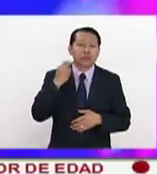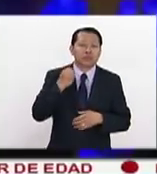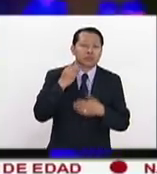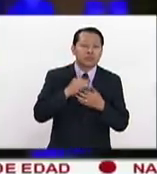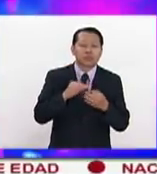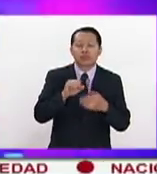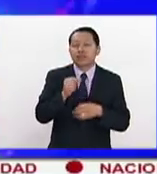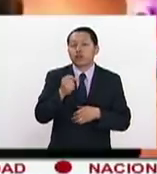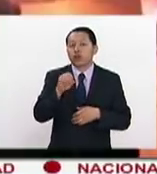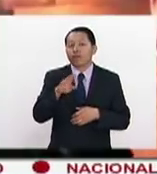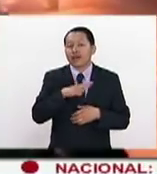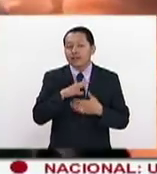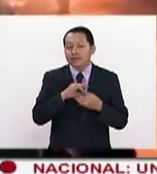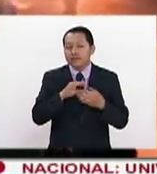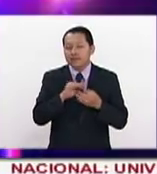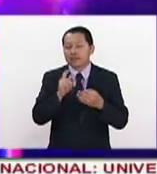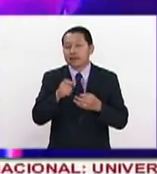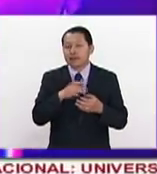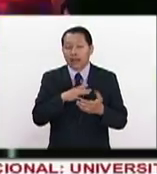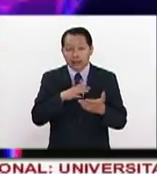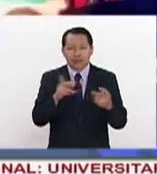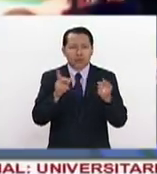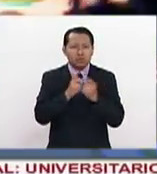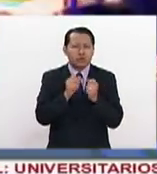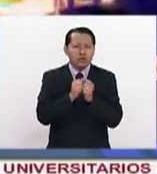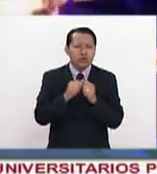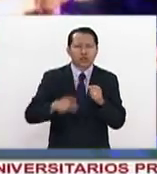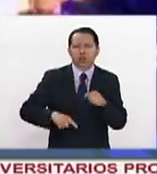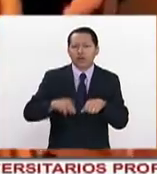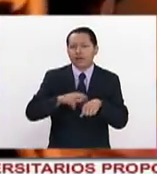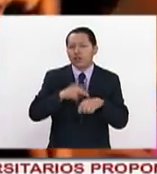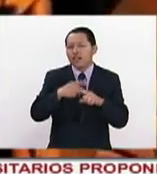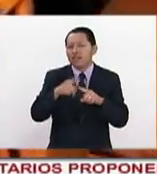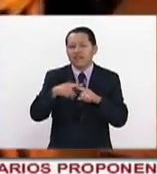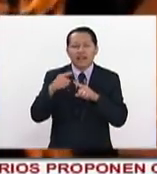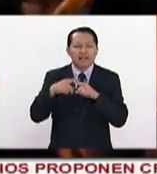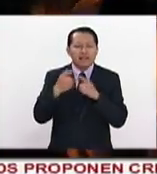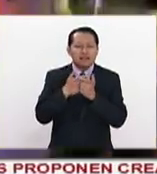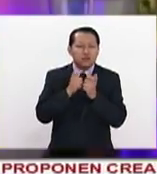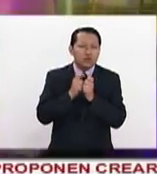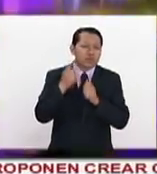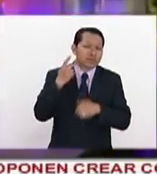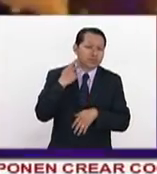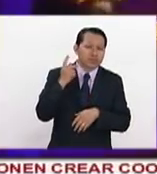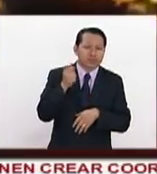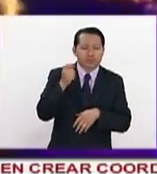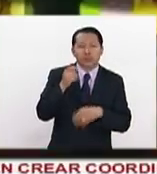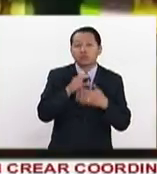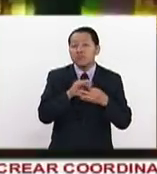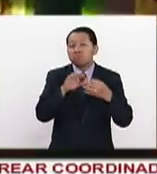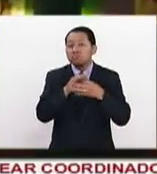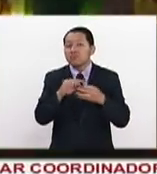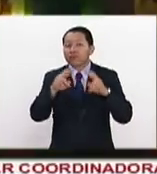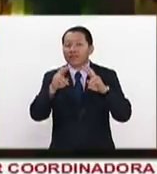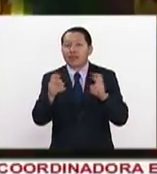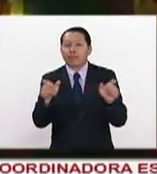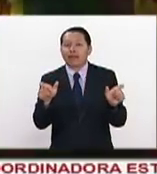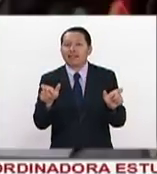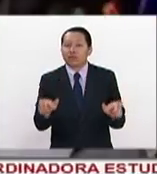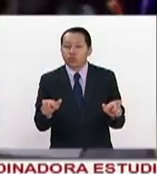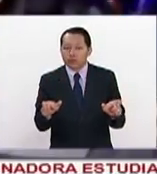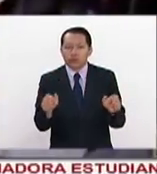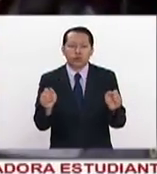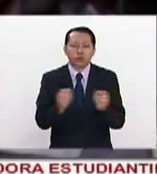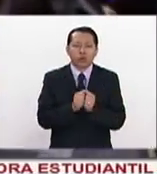titular de la CEGOP aclaró que se han sostenido encuentros con gobernadores de distintas filiaciones partidistas para tratar el tema de seguridad,